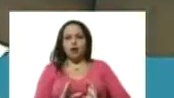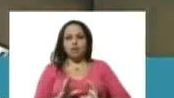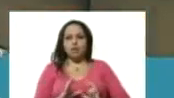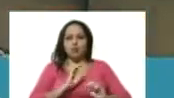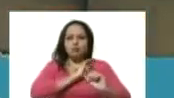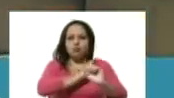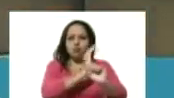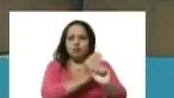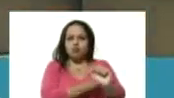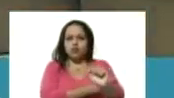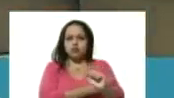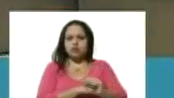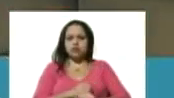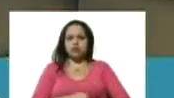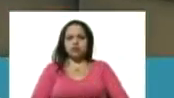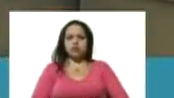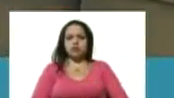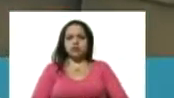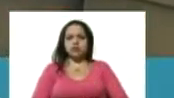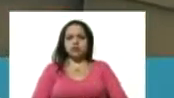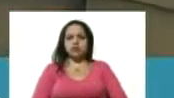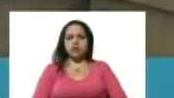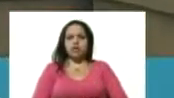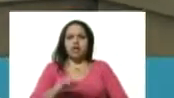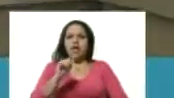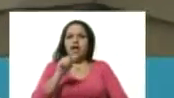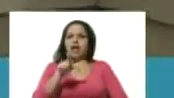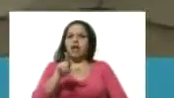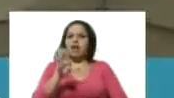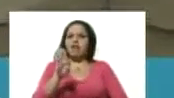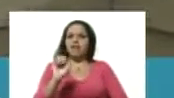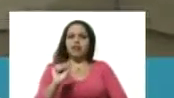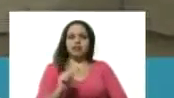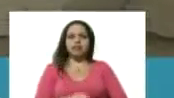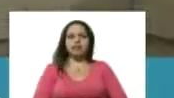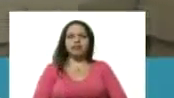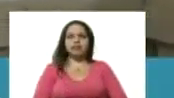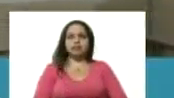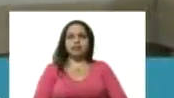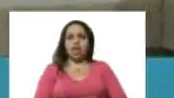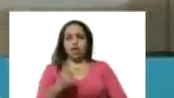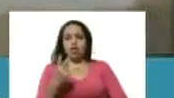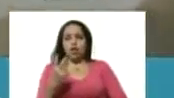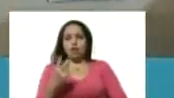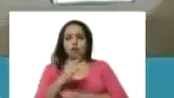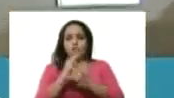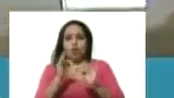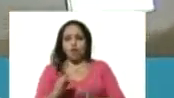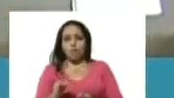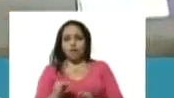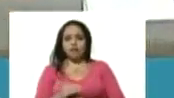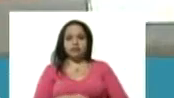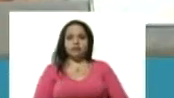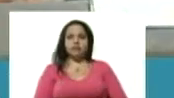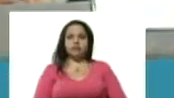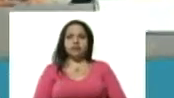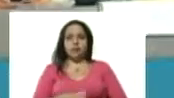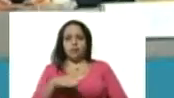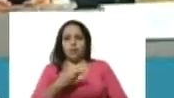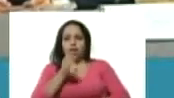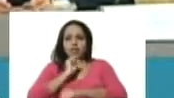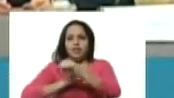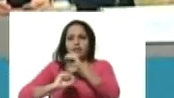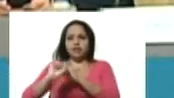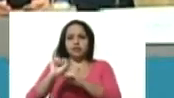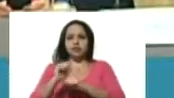vigoroso, poderoso del ALBA, los dos brazos del ALBA, para enfrentar y